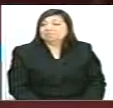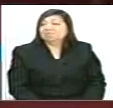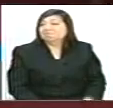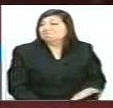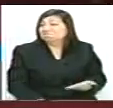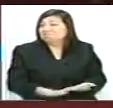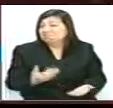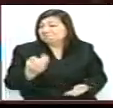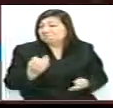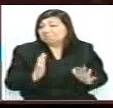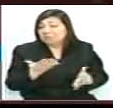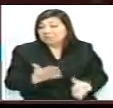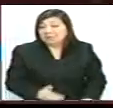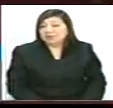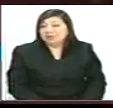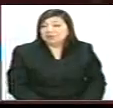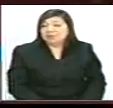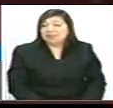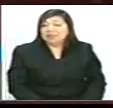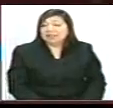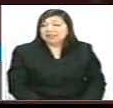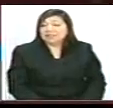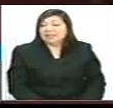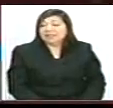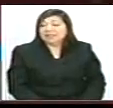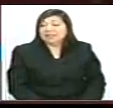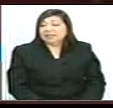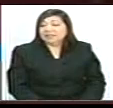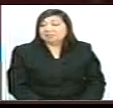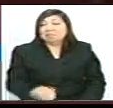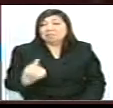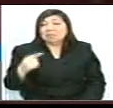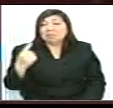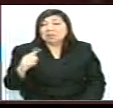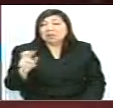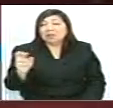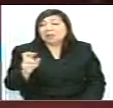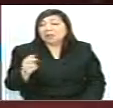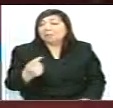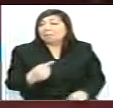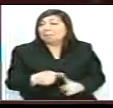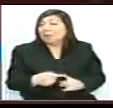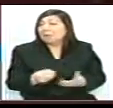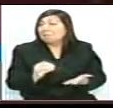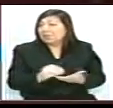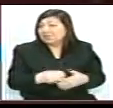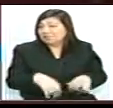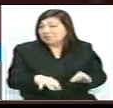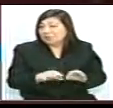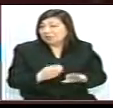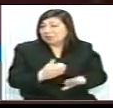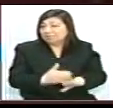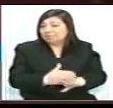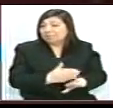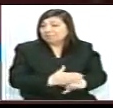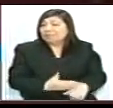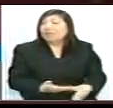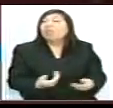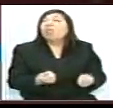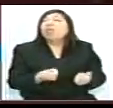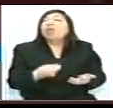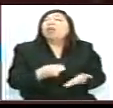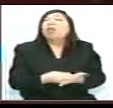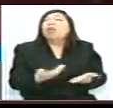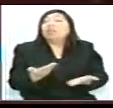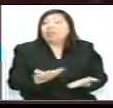fácilmente haciendo un cálculo, varios, para no poner cifras exactas, varios miles de millones de dólares indispensables para nuestro desarrollo. ¿Y a dónde va a ir